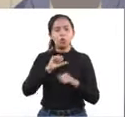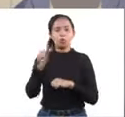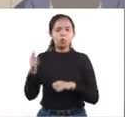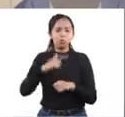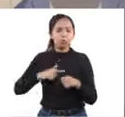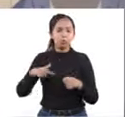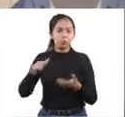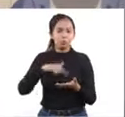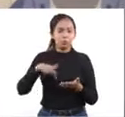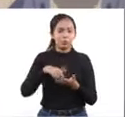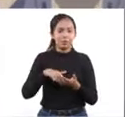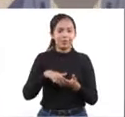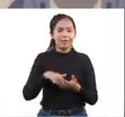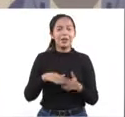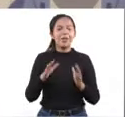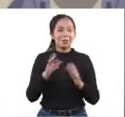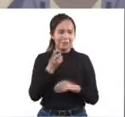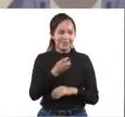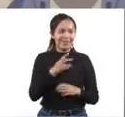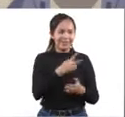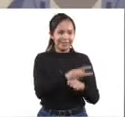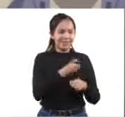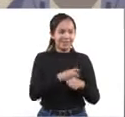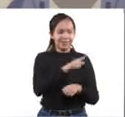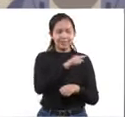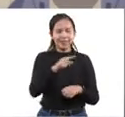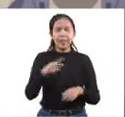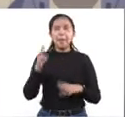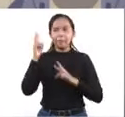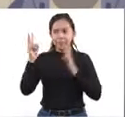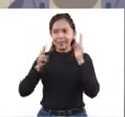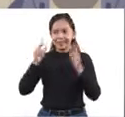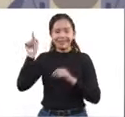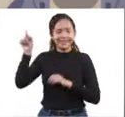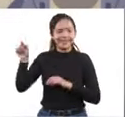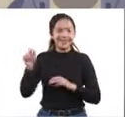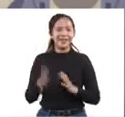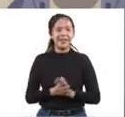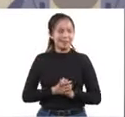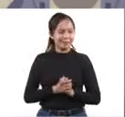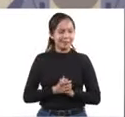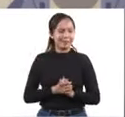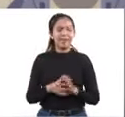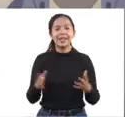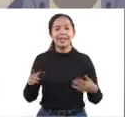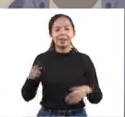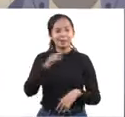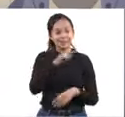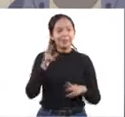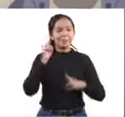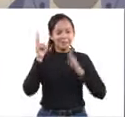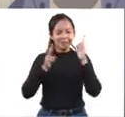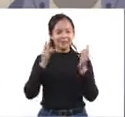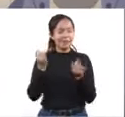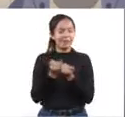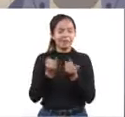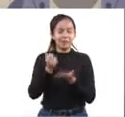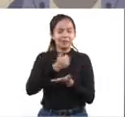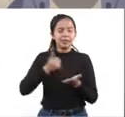que visiten la Casa del Pueblo y visiten la ciudad, esta es su casa, esta es una